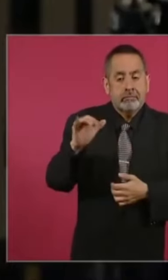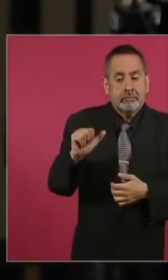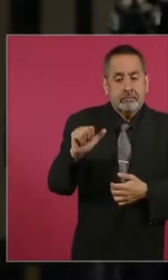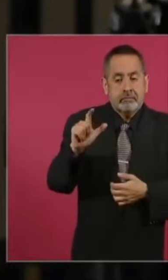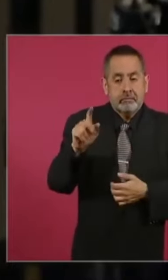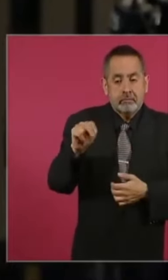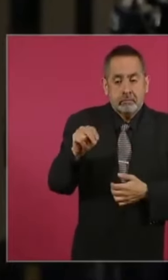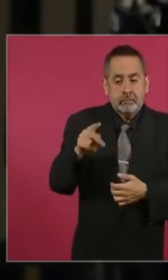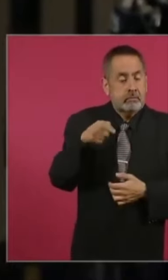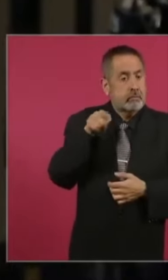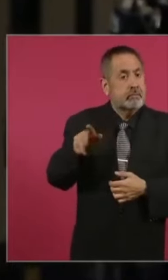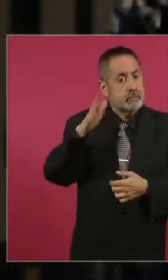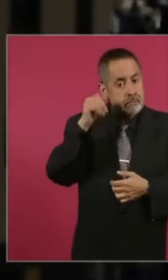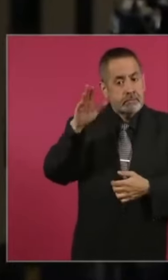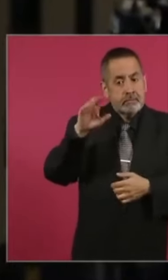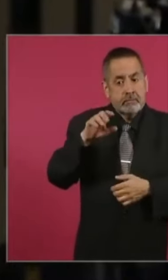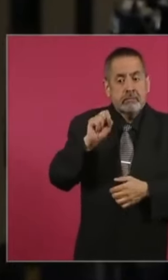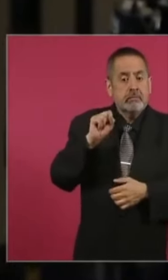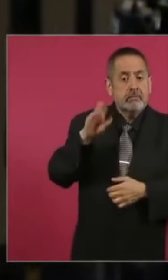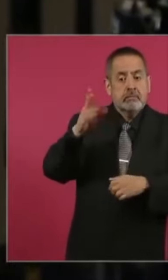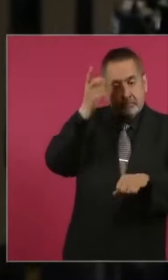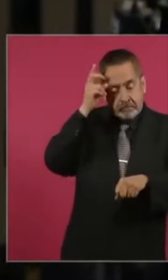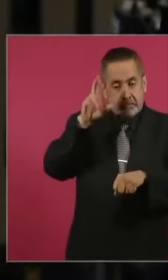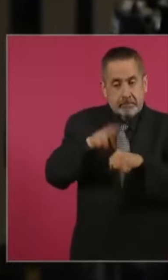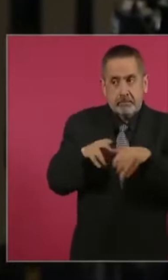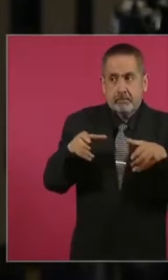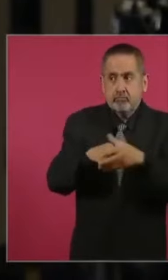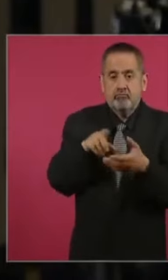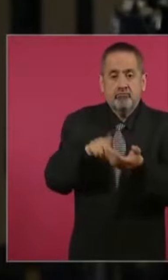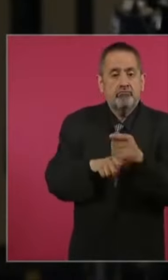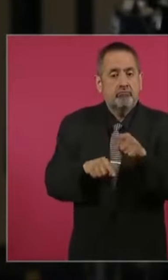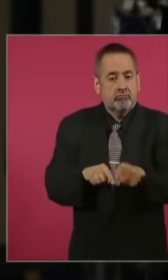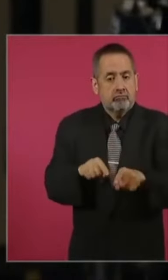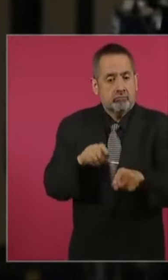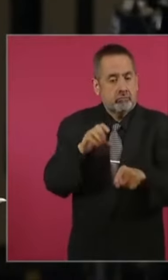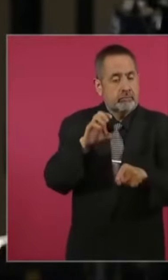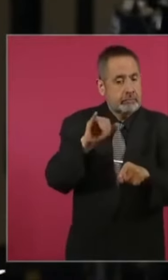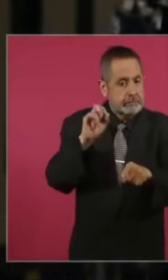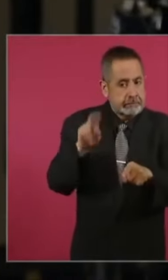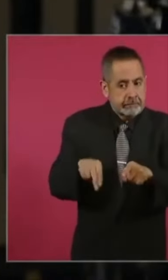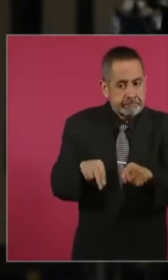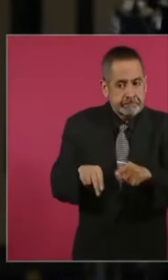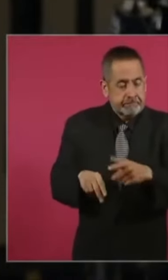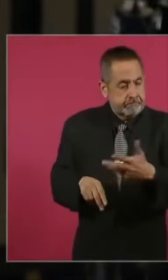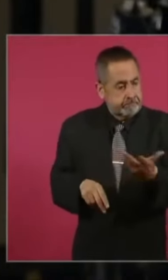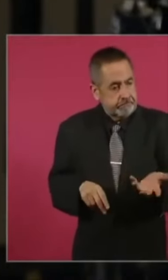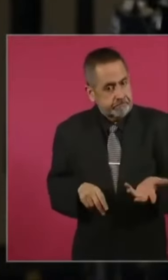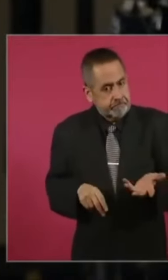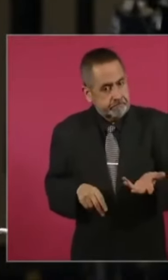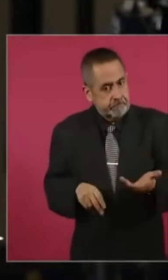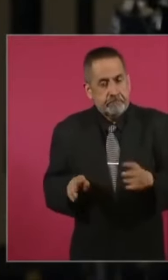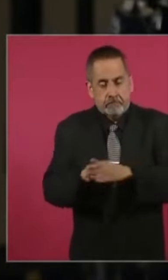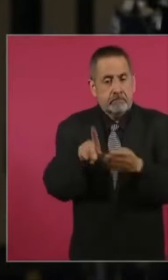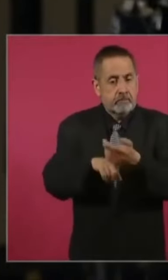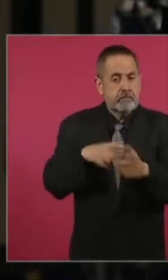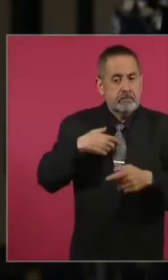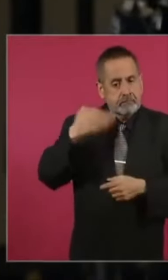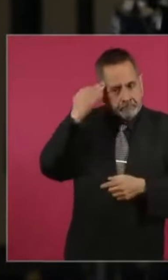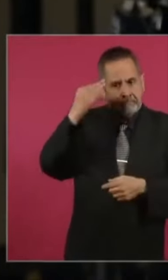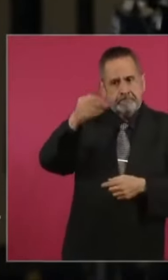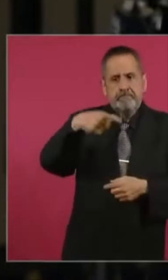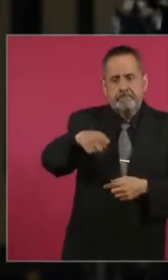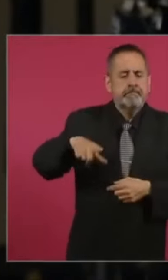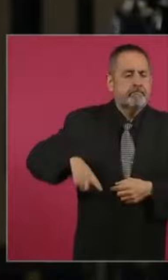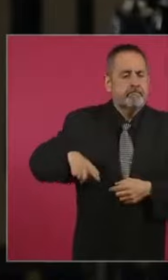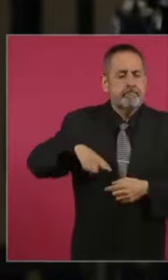porque era subdirector en ese entonces de operaciones del CISEN, precisamente en el gobierno final,